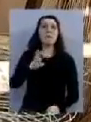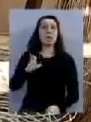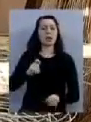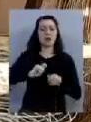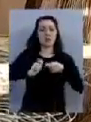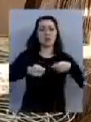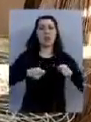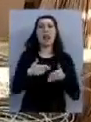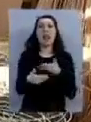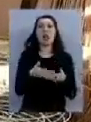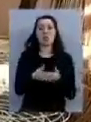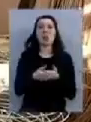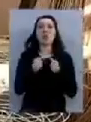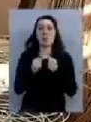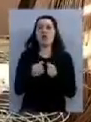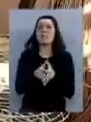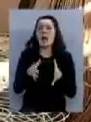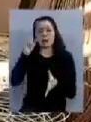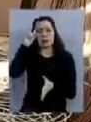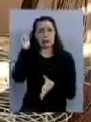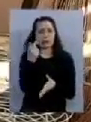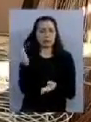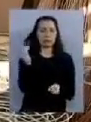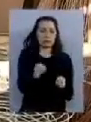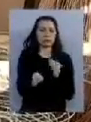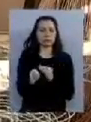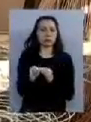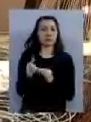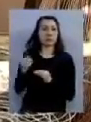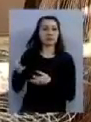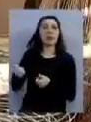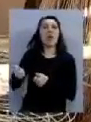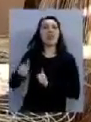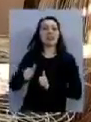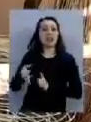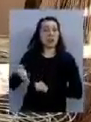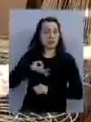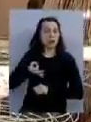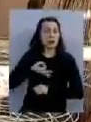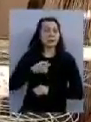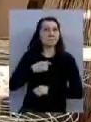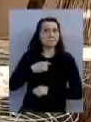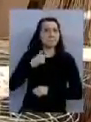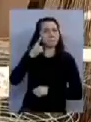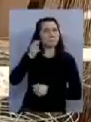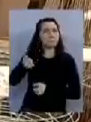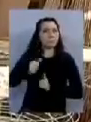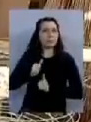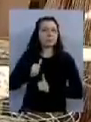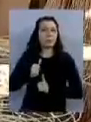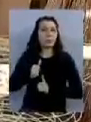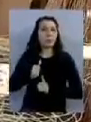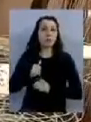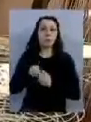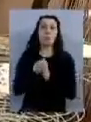fibra natural, pero daba harto. Entonces ellos mismos me han puesto desafíos y de los desafíos